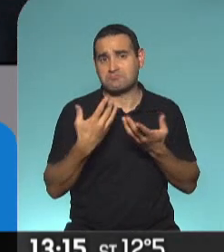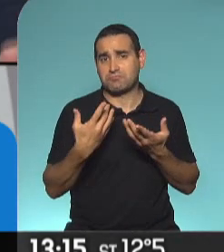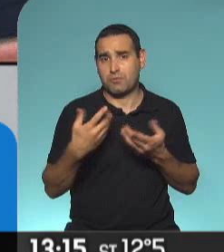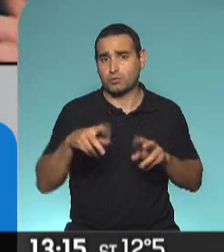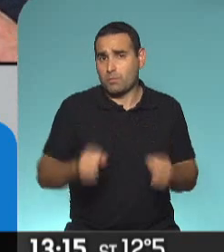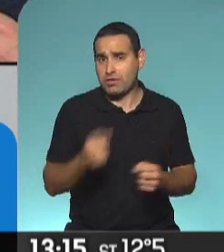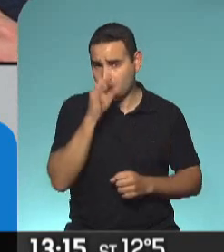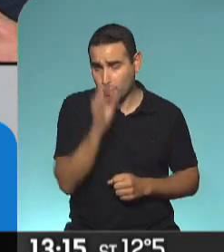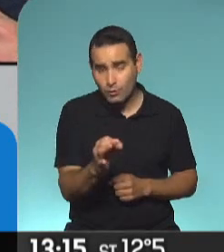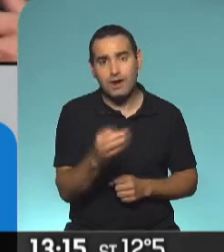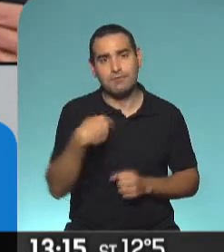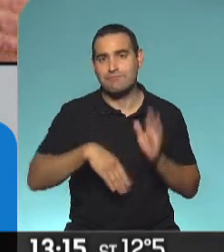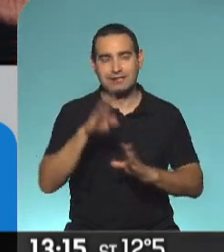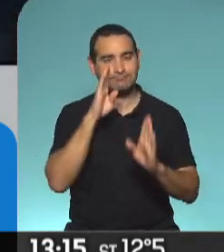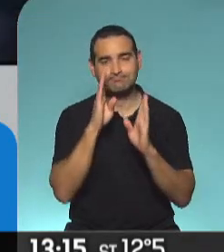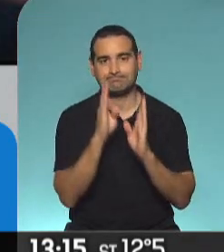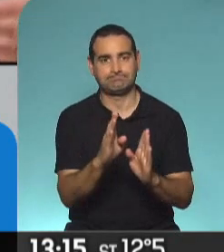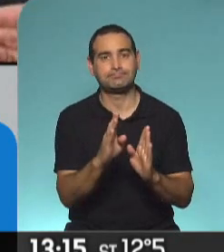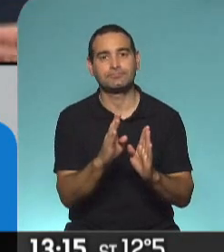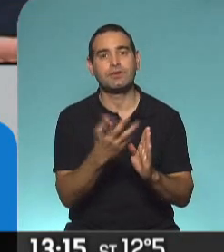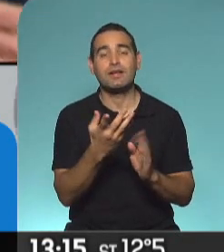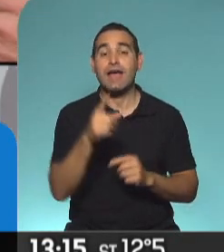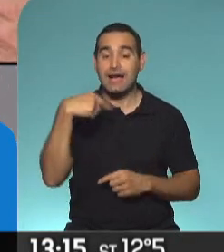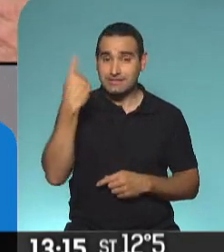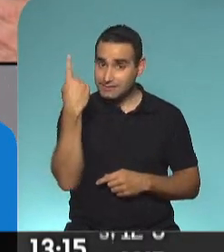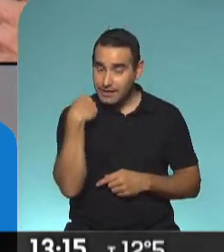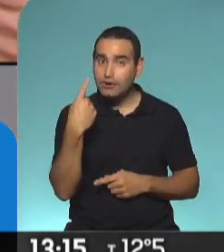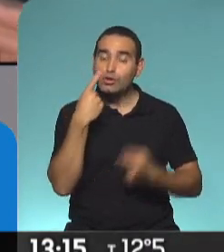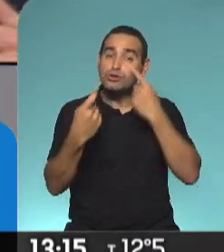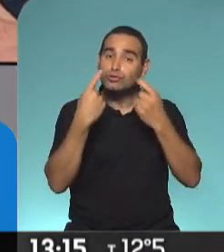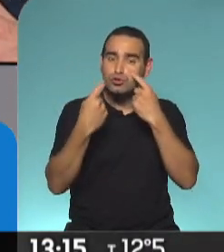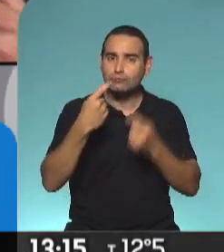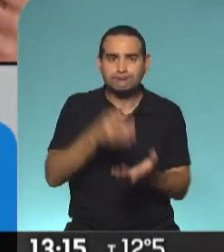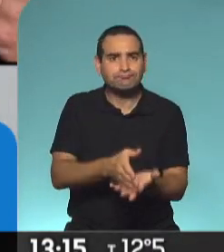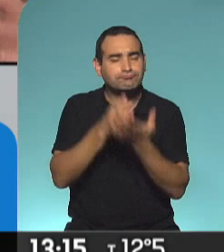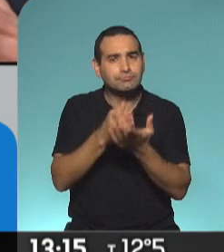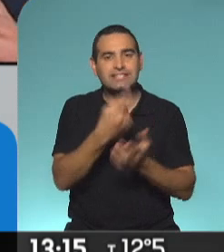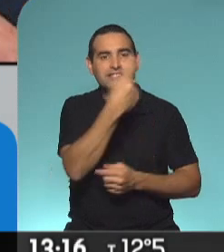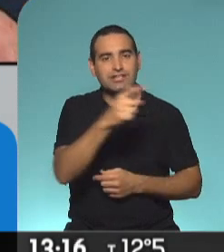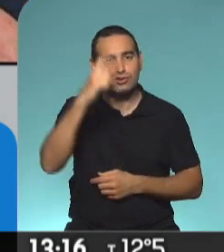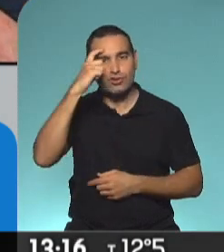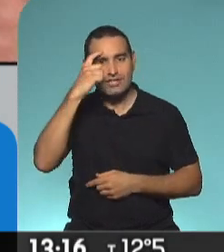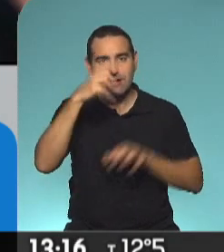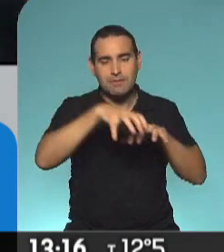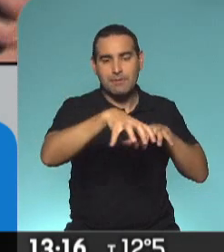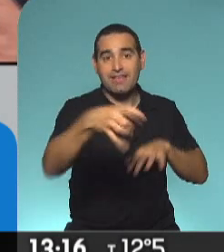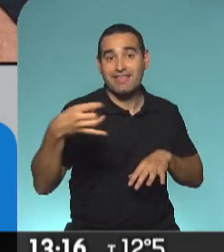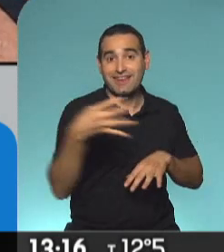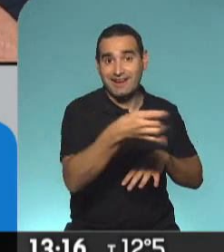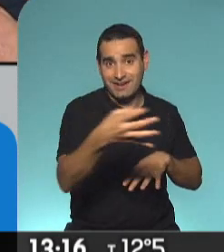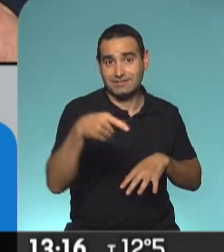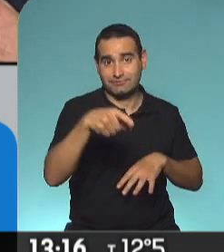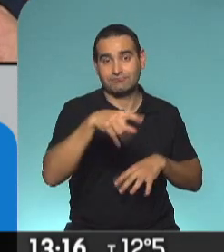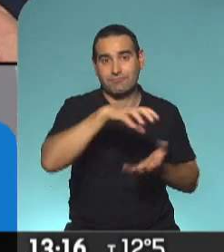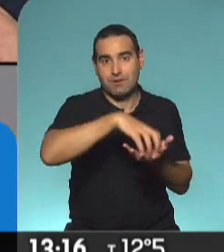se ha puesto más énfasis en los últimos días y en el día de ayer tuvimos un control estricto sobre más de 110 estaciones de trenes que son las que tienen la